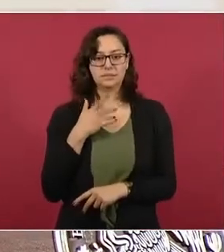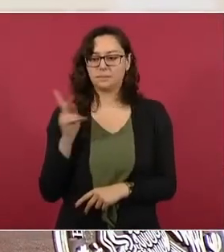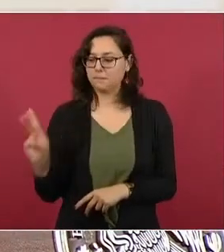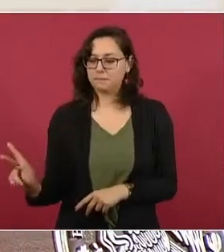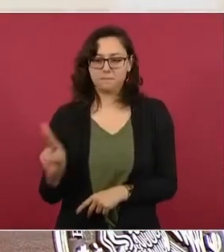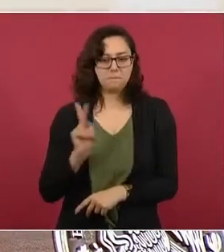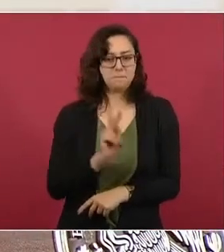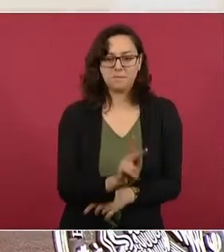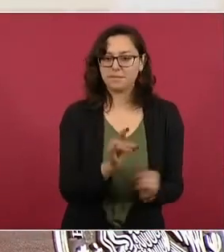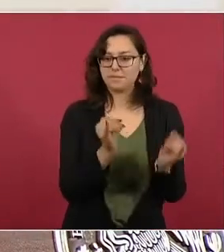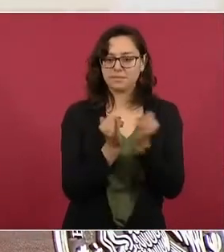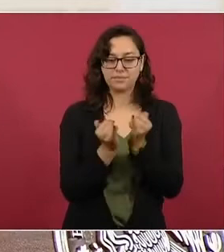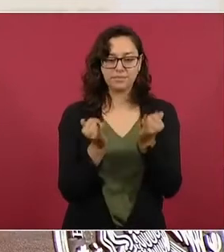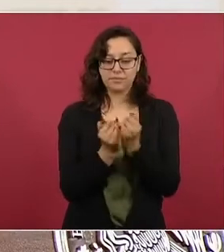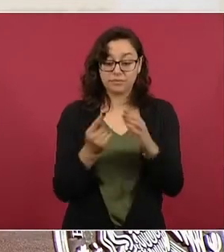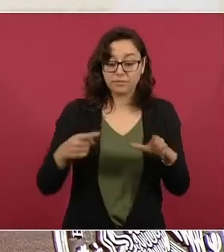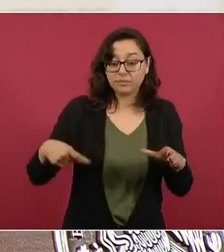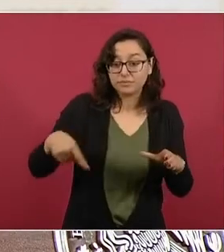Y bueno,